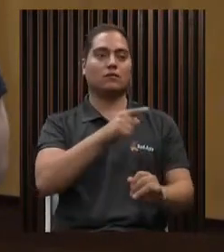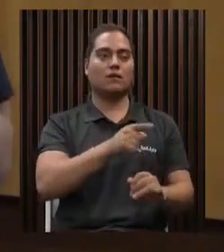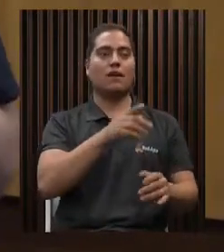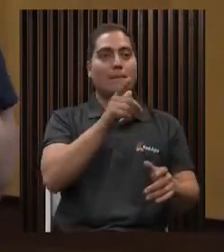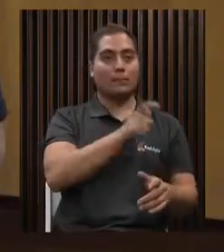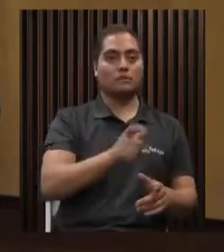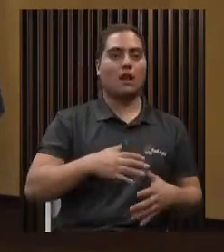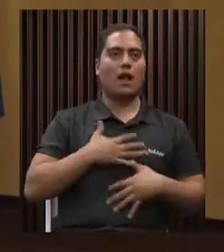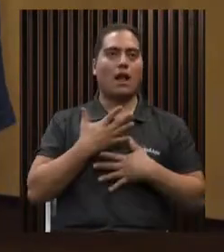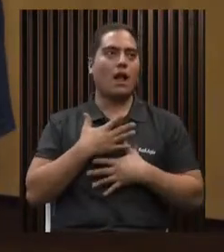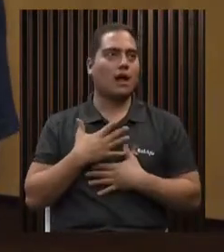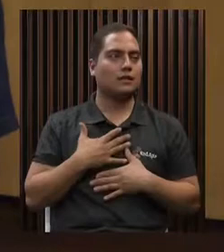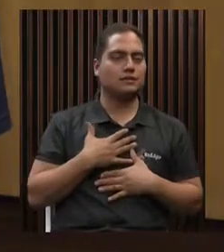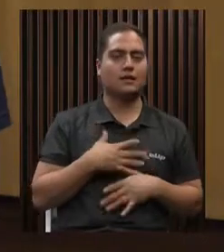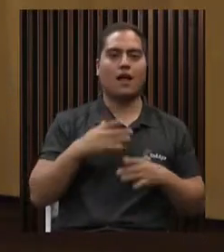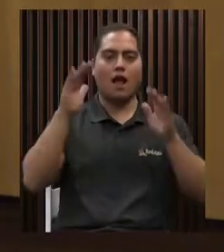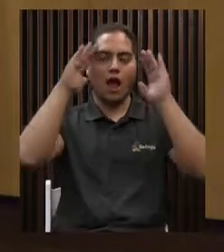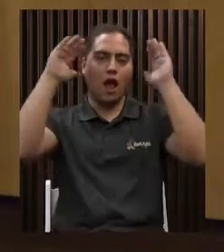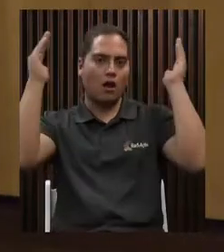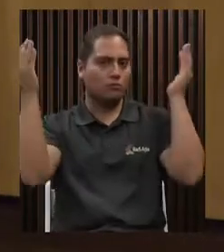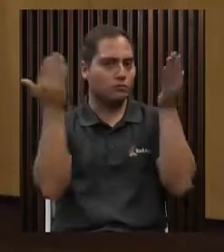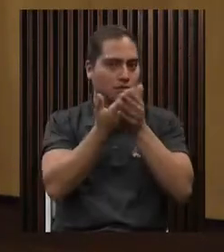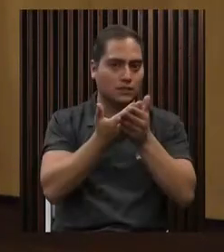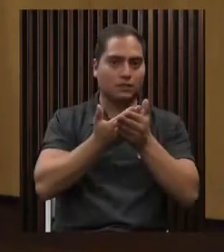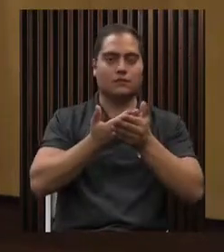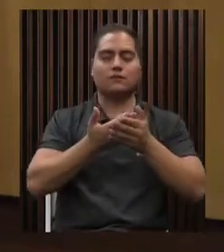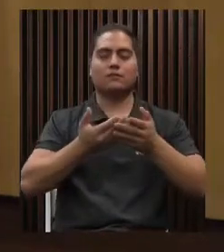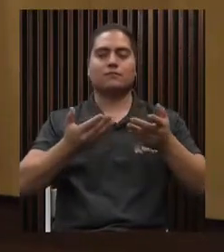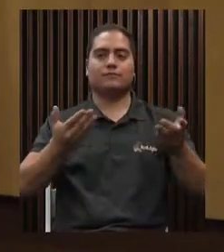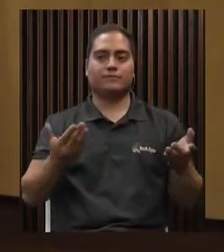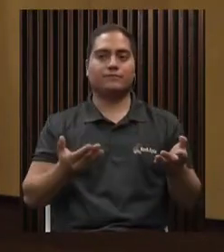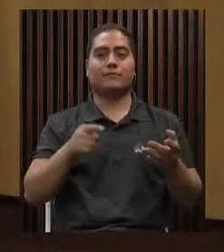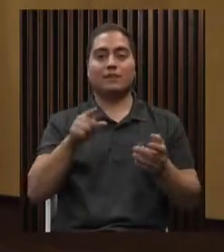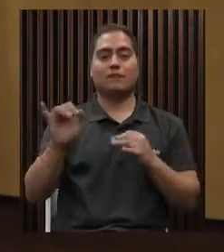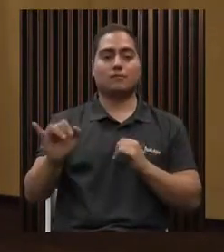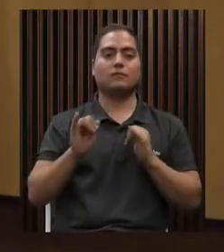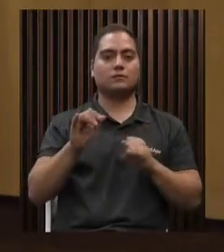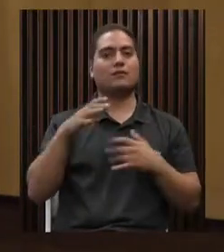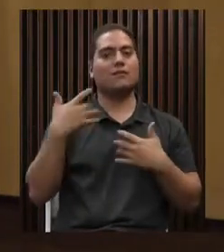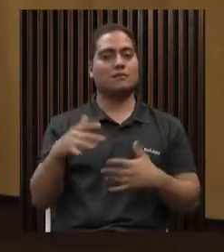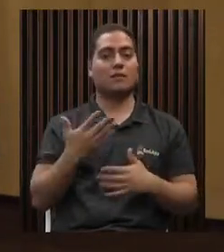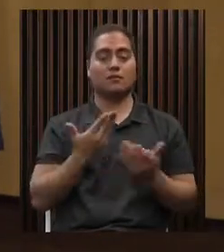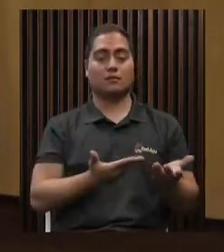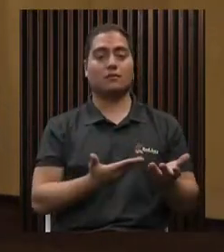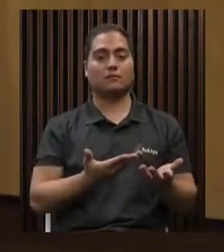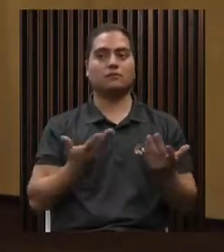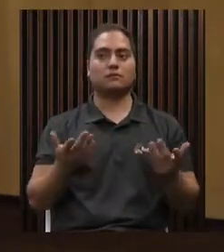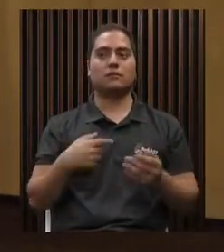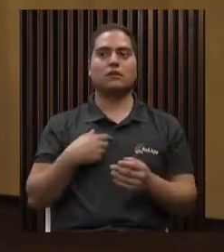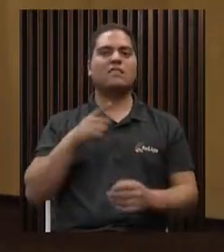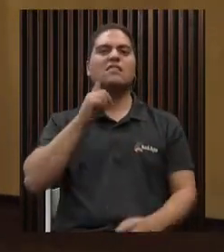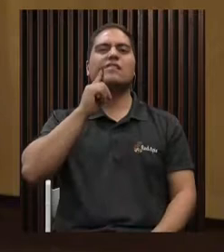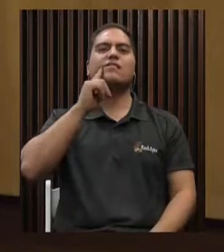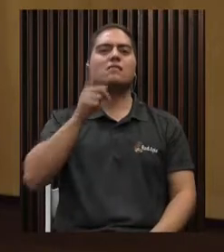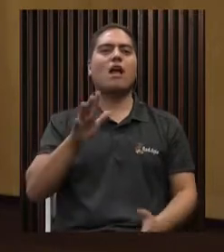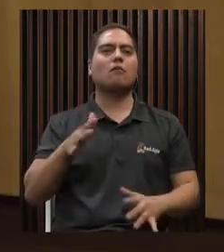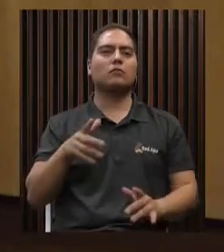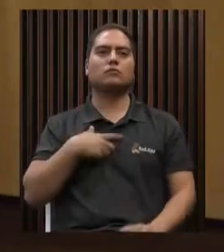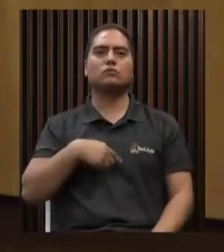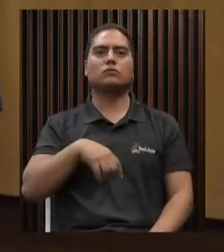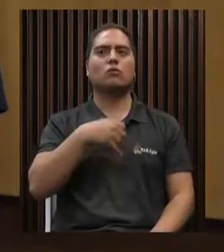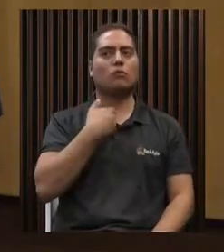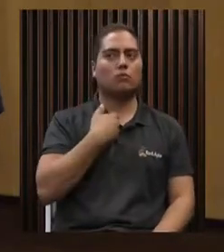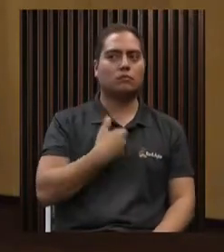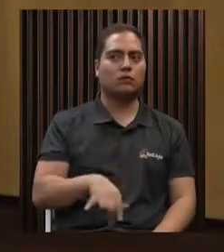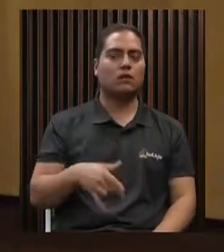que son autistas, que tienen autismo. Entonces, el punto es, ¿quién no querría explorar a lo mejor los disfraces